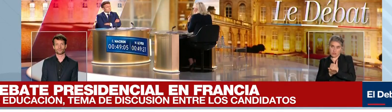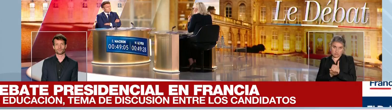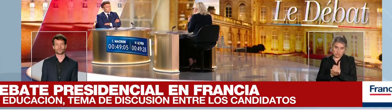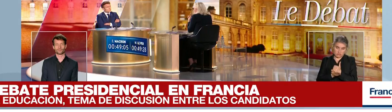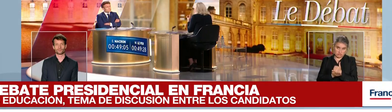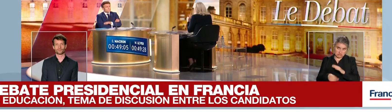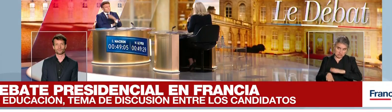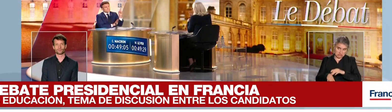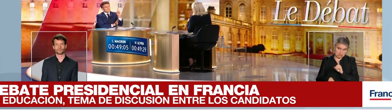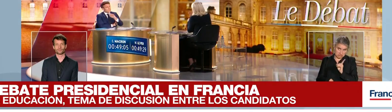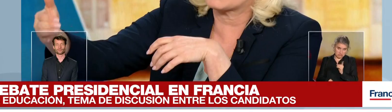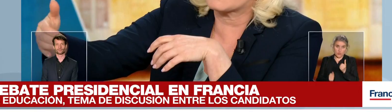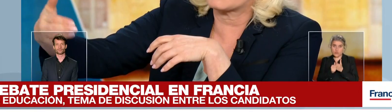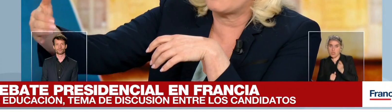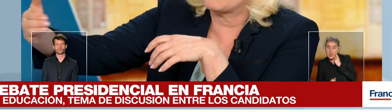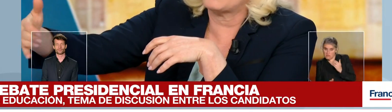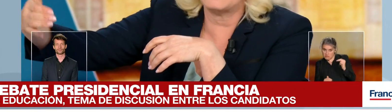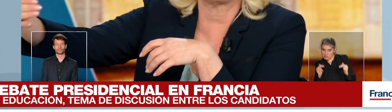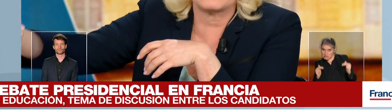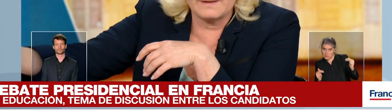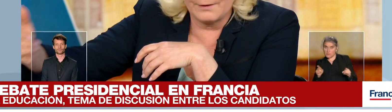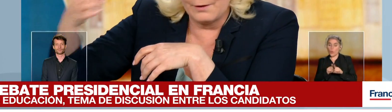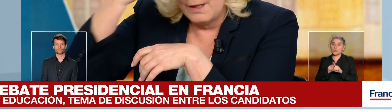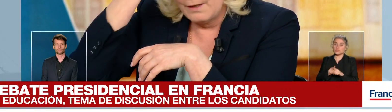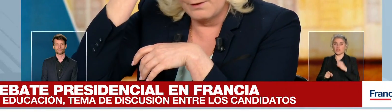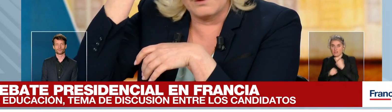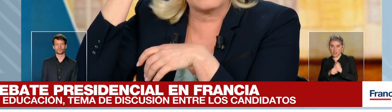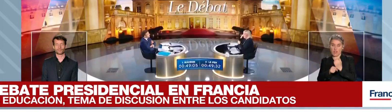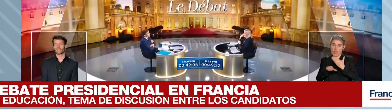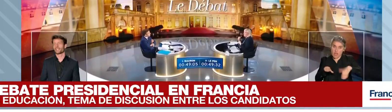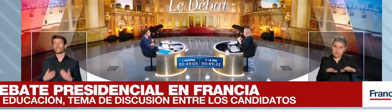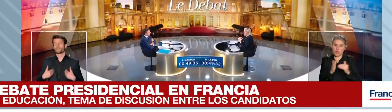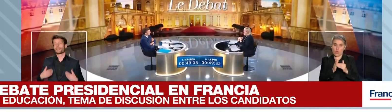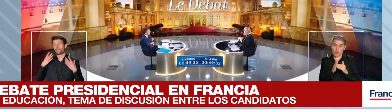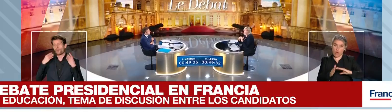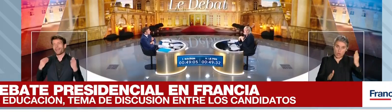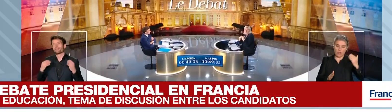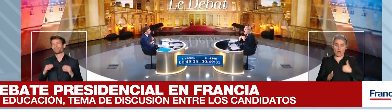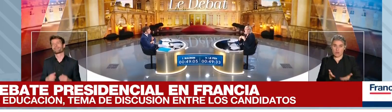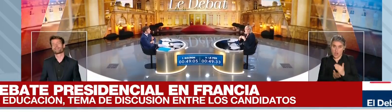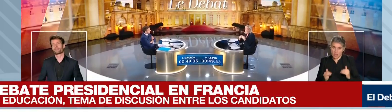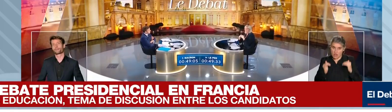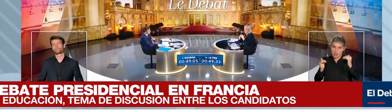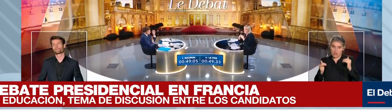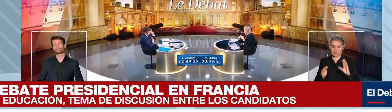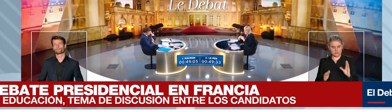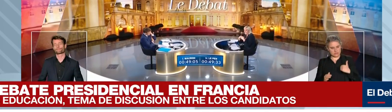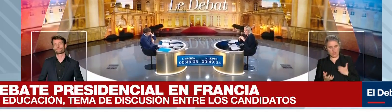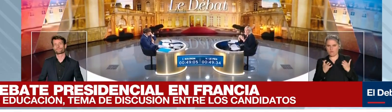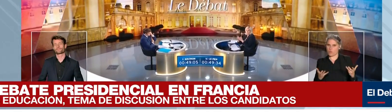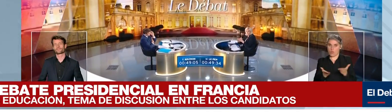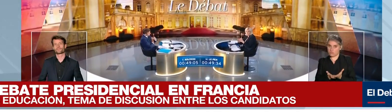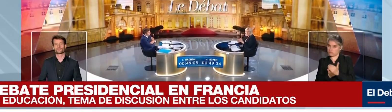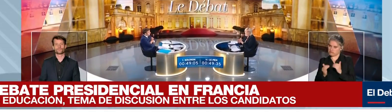pagarlos en función de los resultados de los alumnos y también en función de lo que ellos podrían hacer al lado de su trabajo normal. Yo